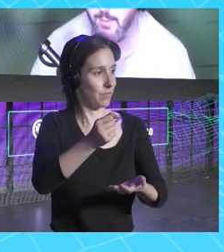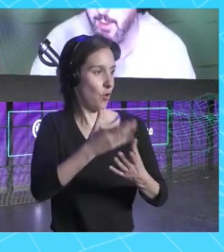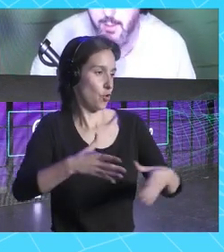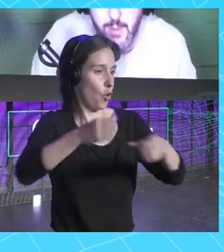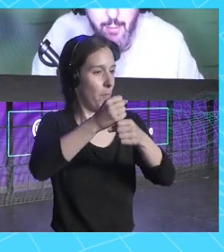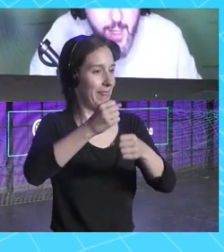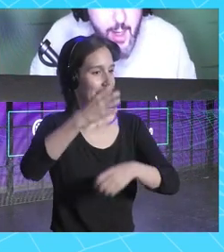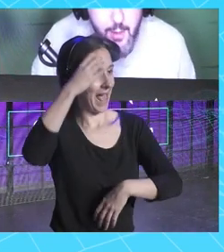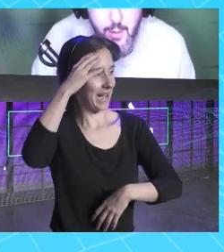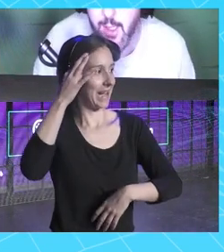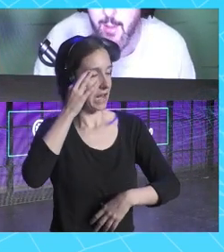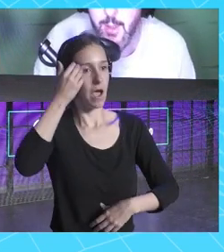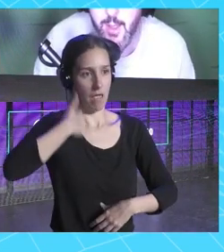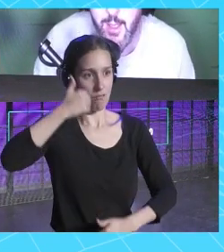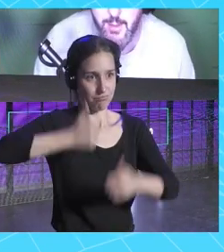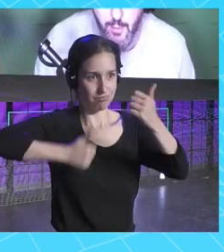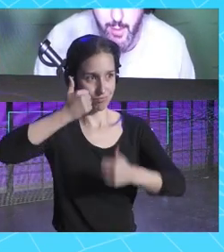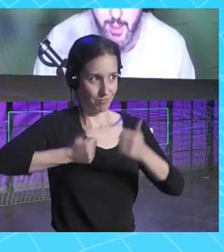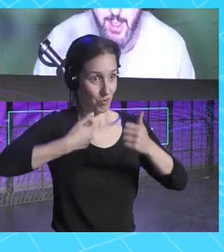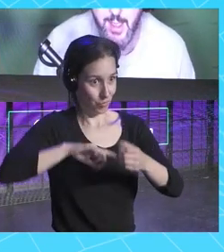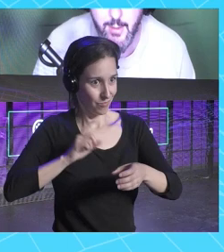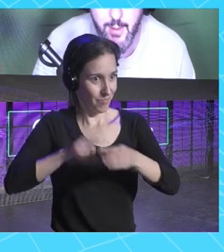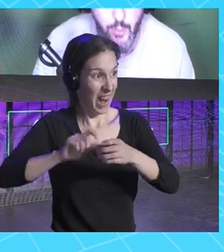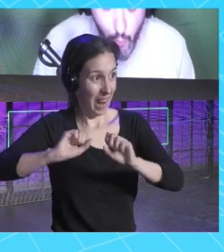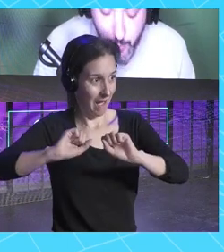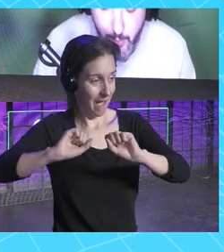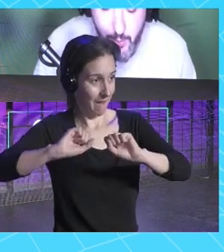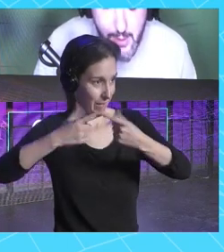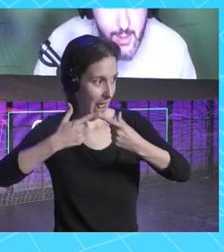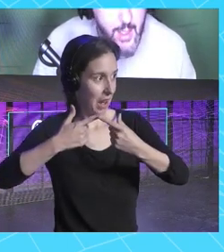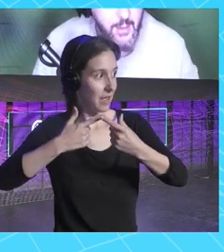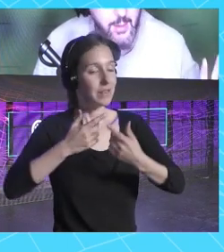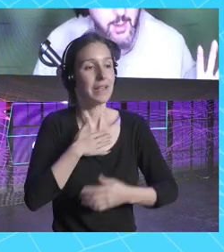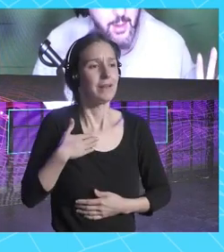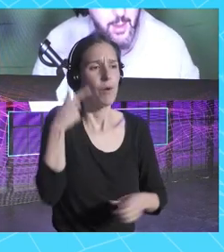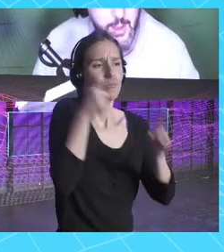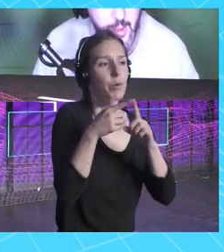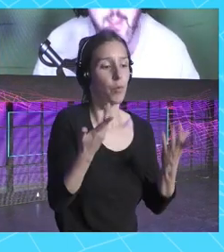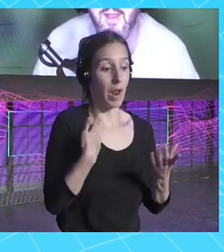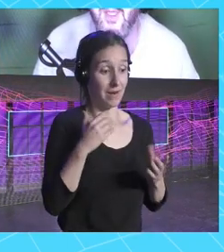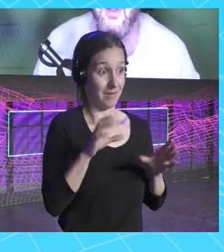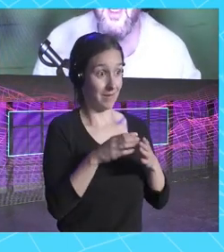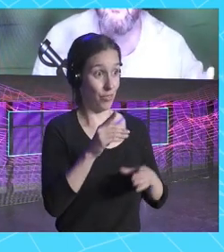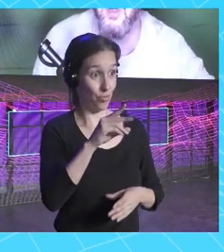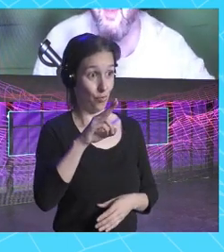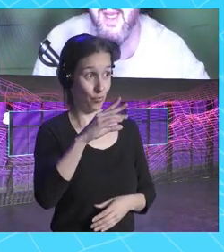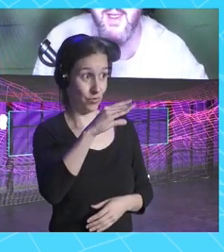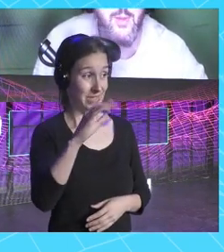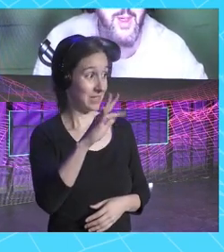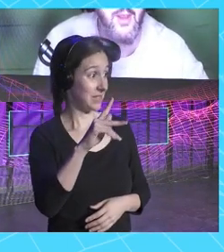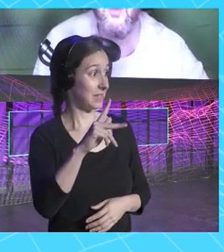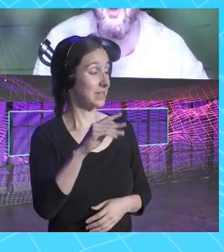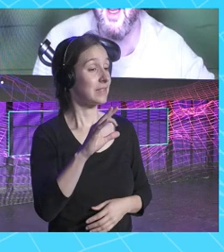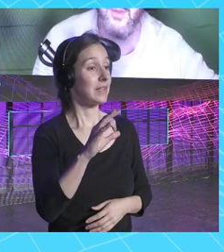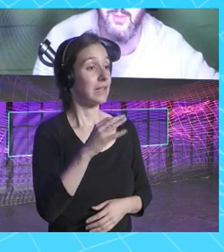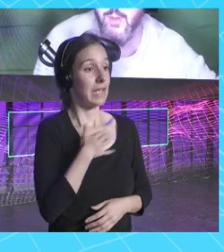al final lo que queremos hacer es ofrecerle a la gente un producto que sea entretenimiento que por la mañana quieres ver